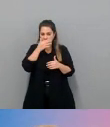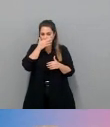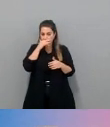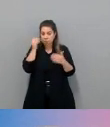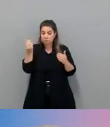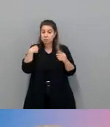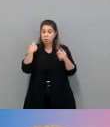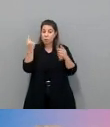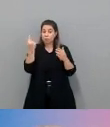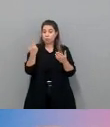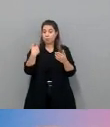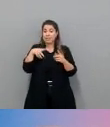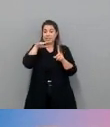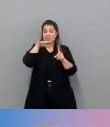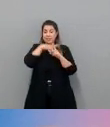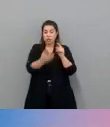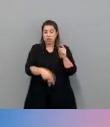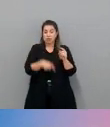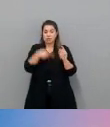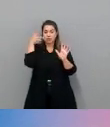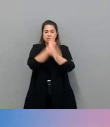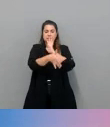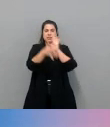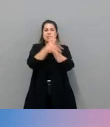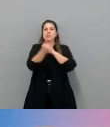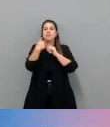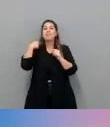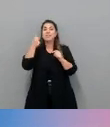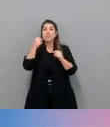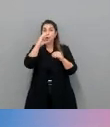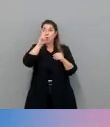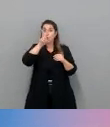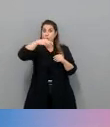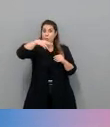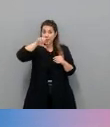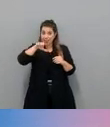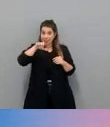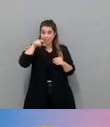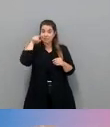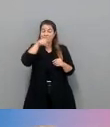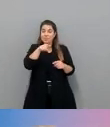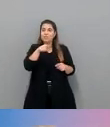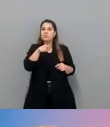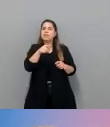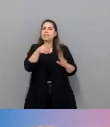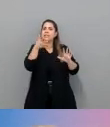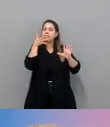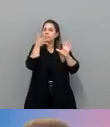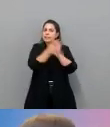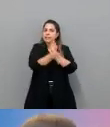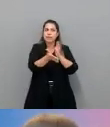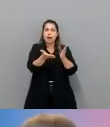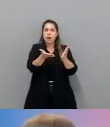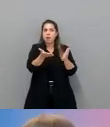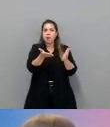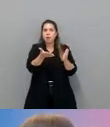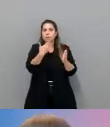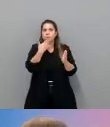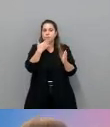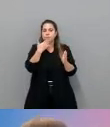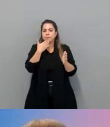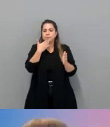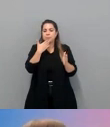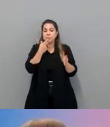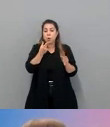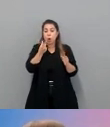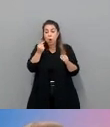mapa deciros que el subsidio, la prestación CUME, lo que viene es a remunerar efectivamente el